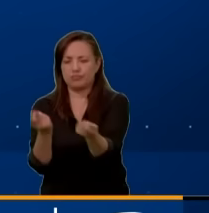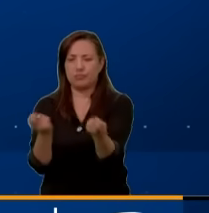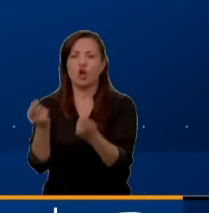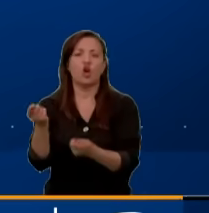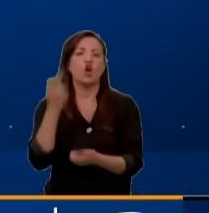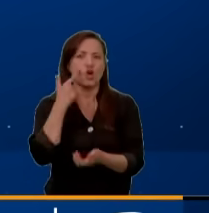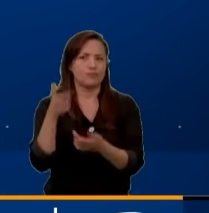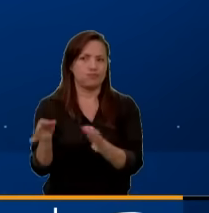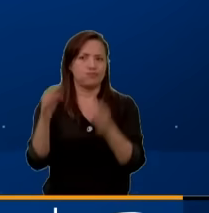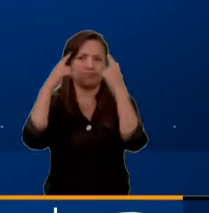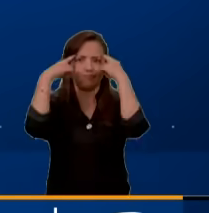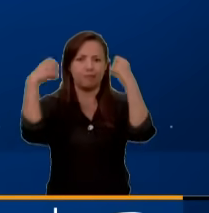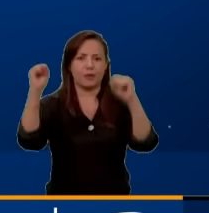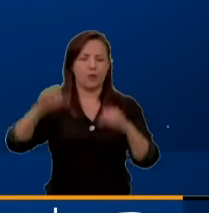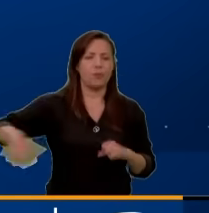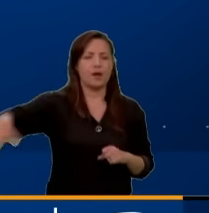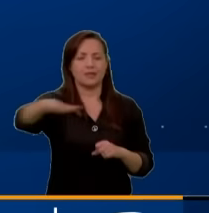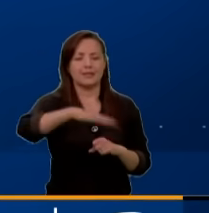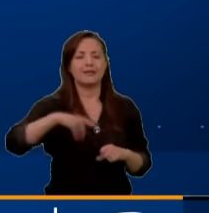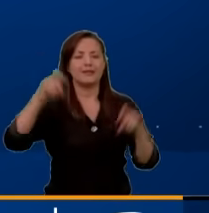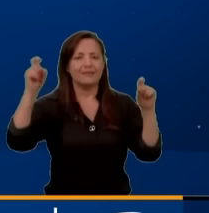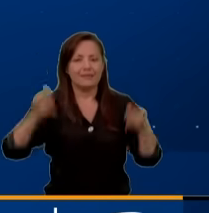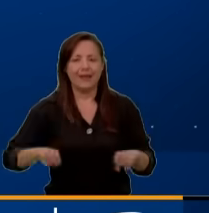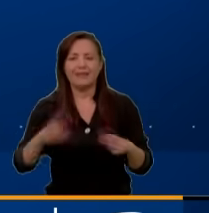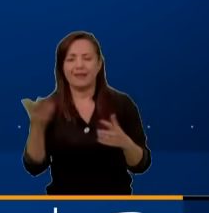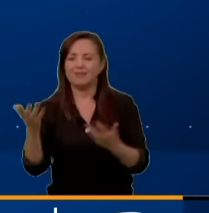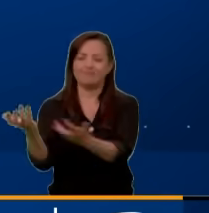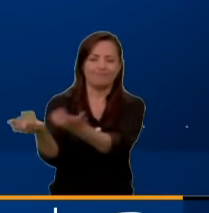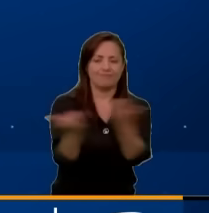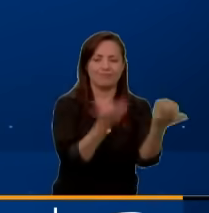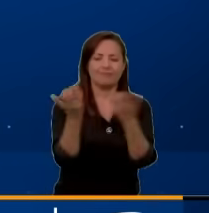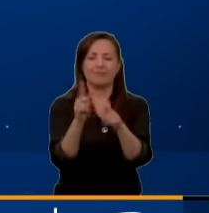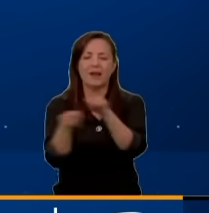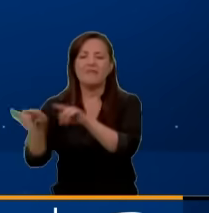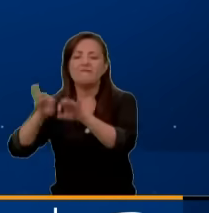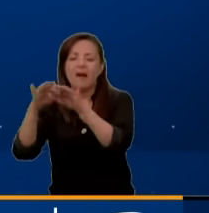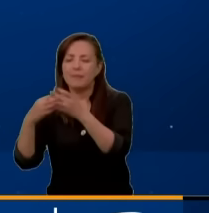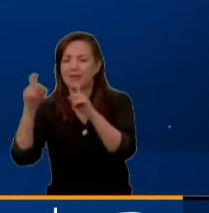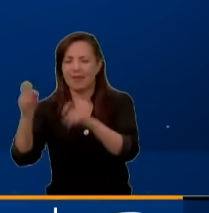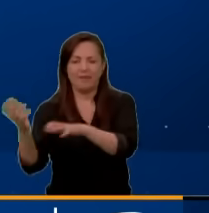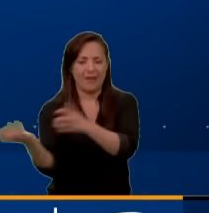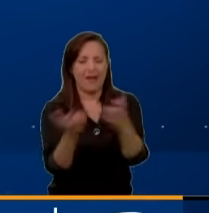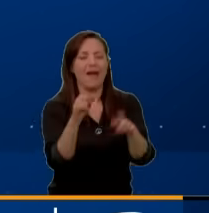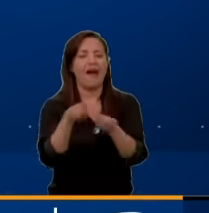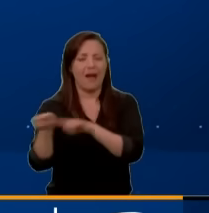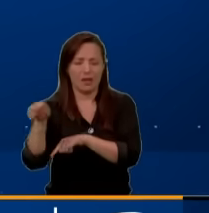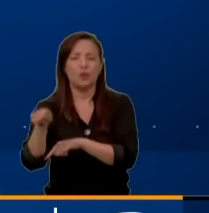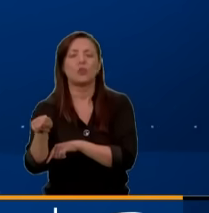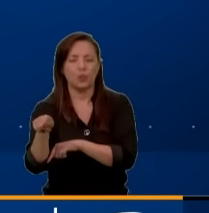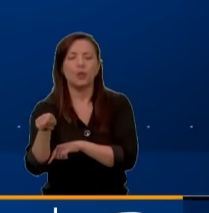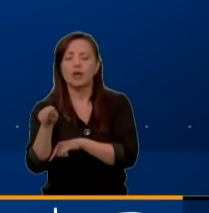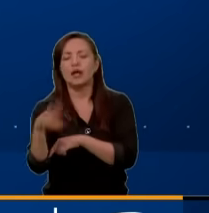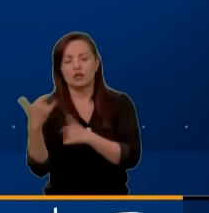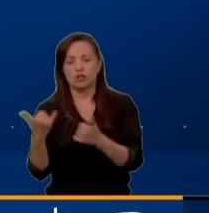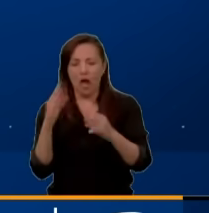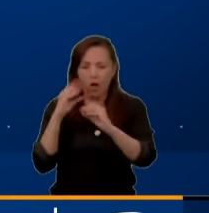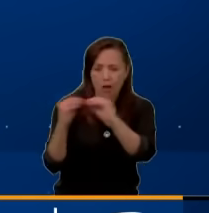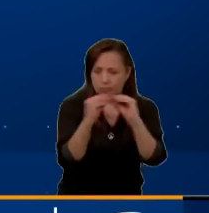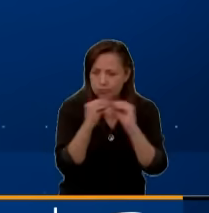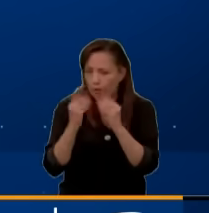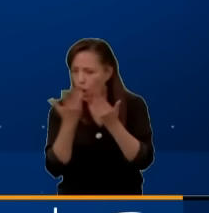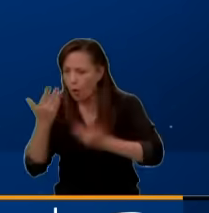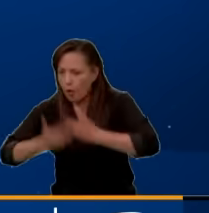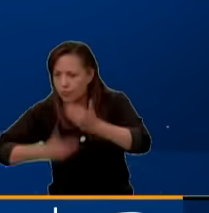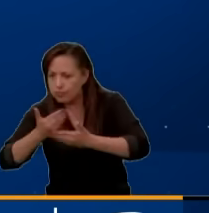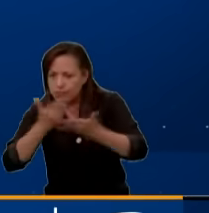pues es preocupante y ha sido necesario evacuar algunas familias. Entonces estamos coordinando estas acciones, adelantando todo